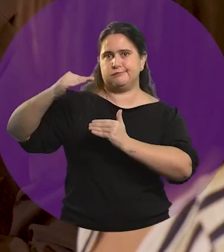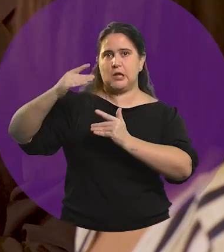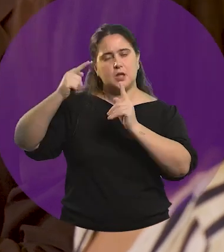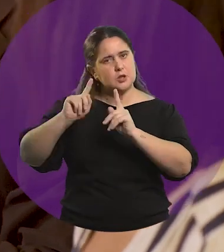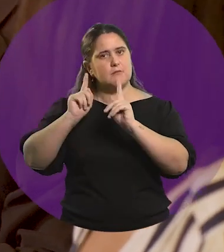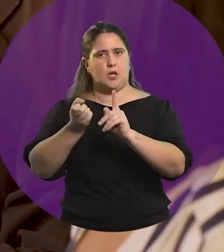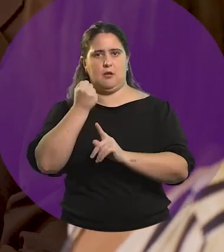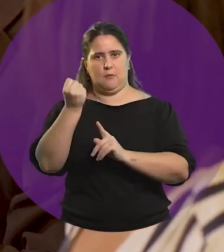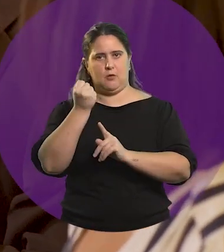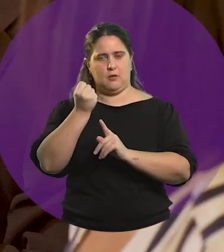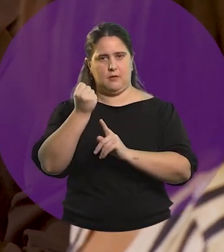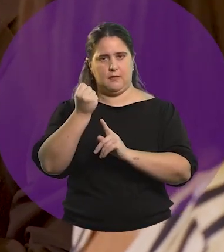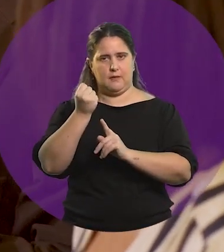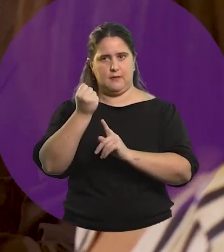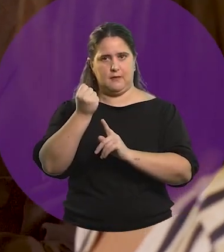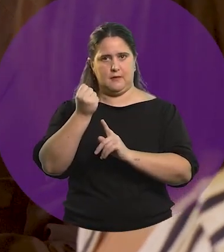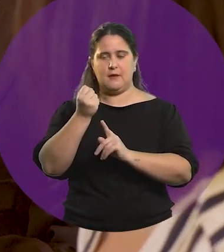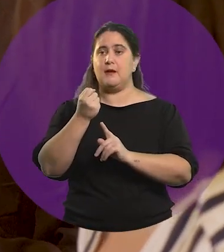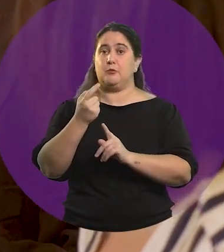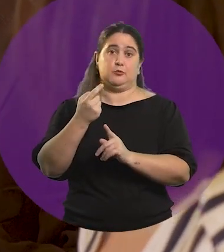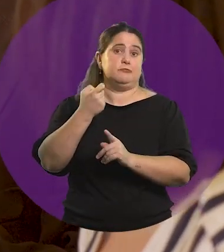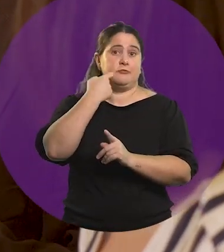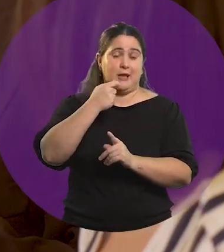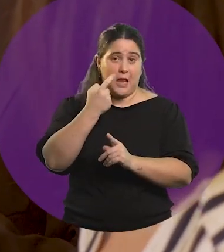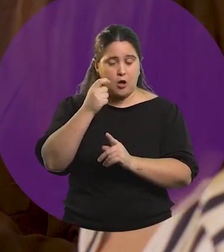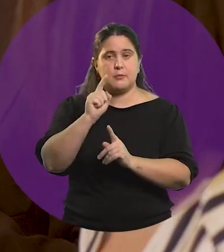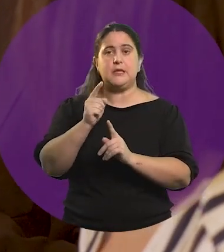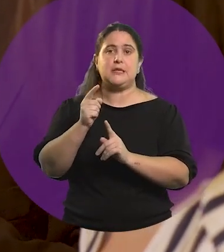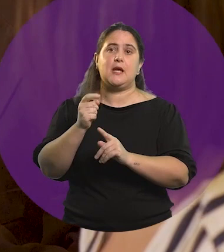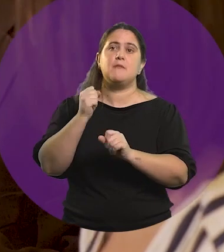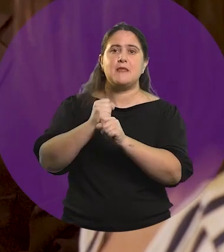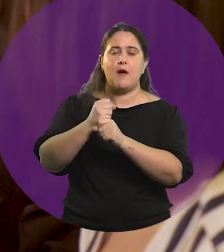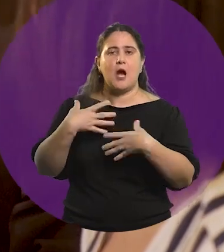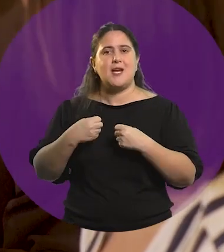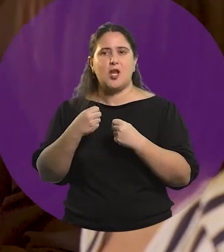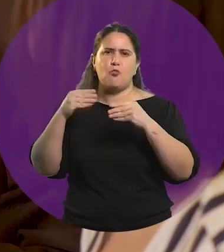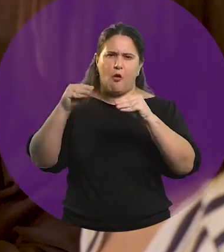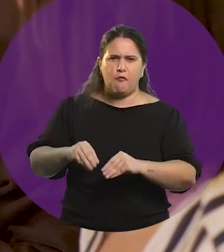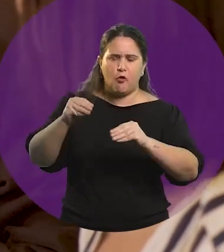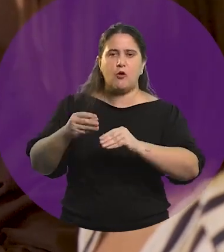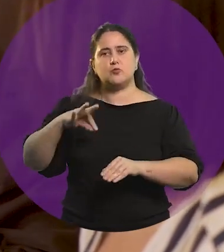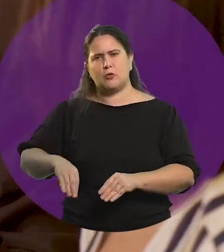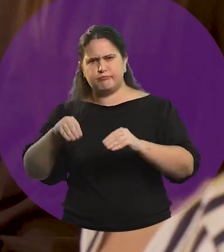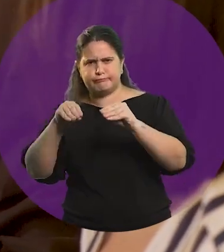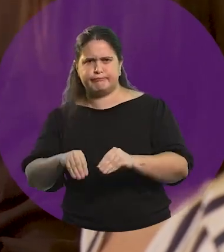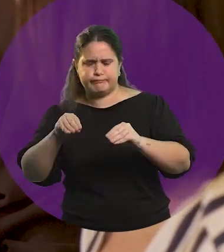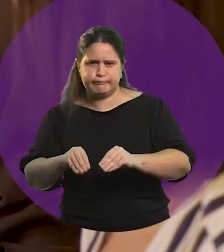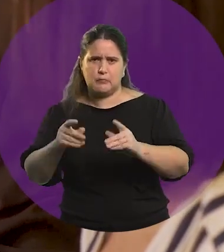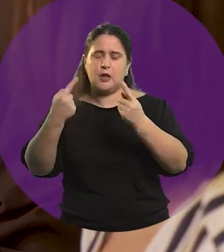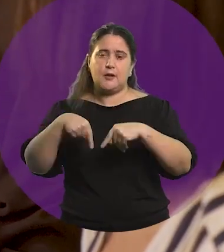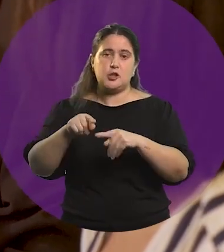un montón de cosas. Desde falta de hombres a precarización en los trabajos de salud, que hace que entonces bajen los salarios y